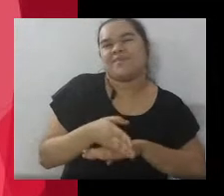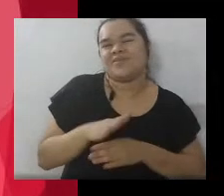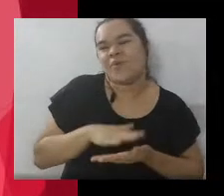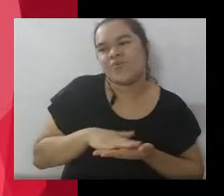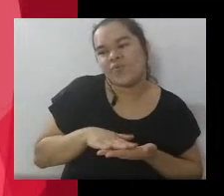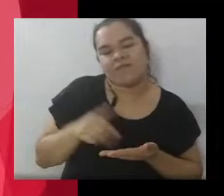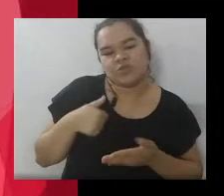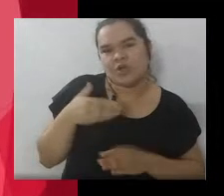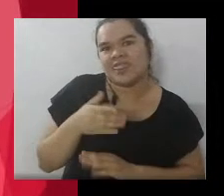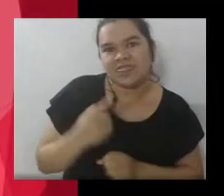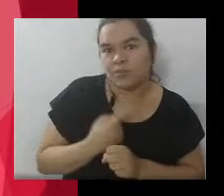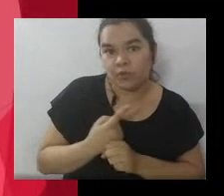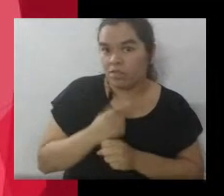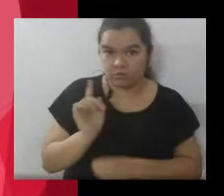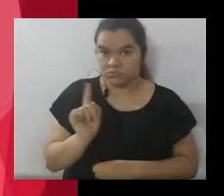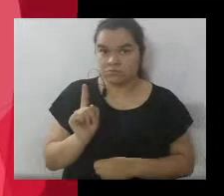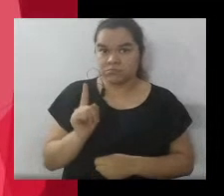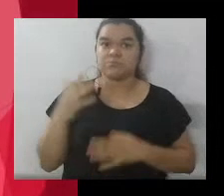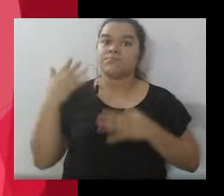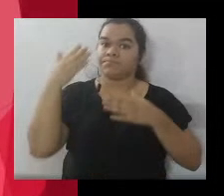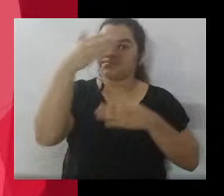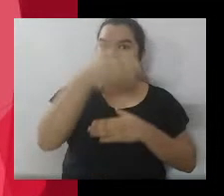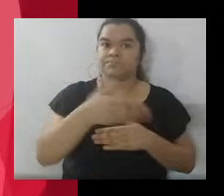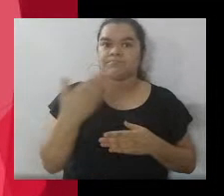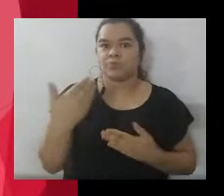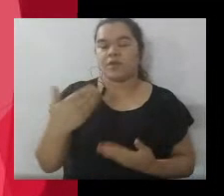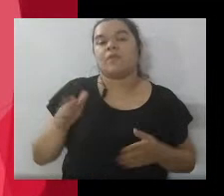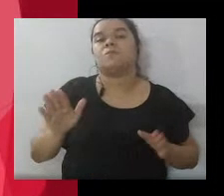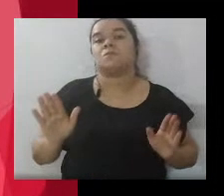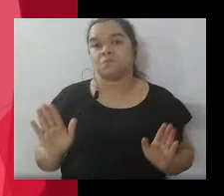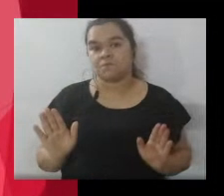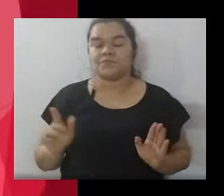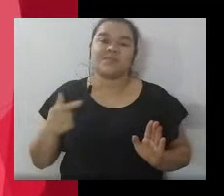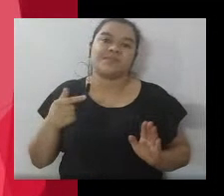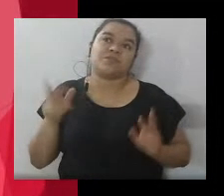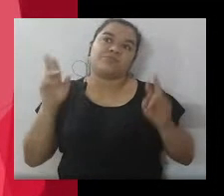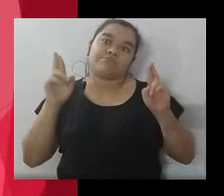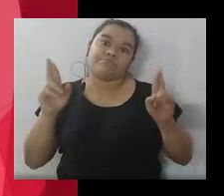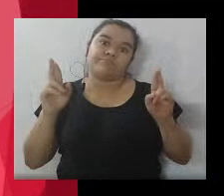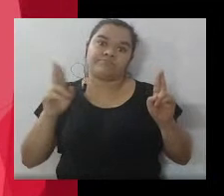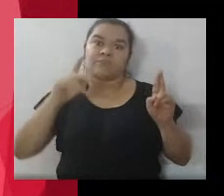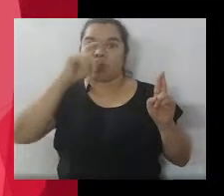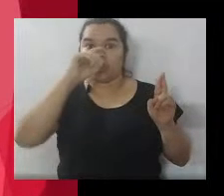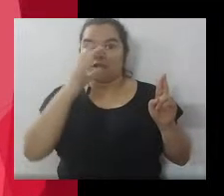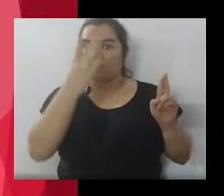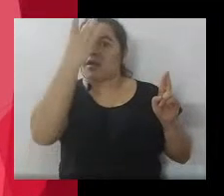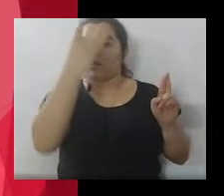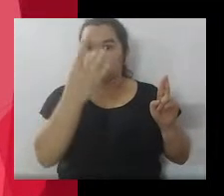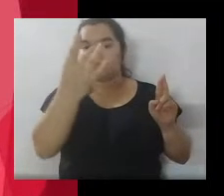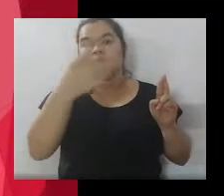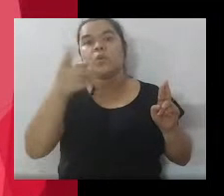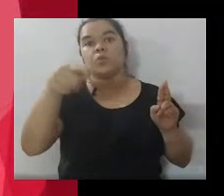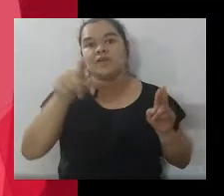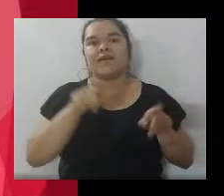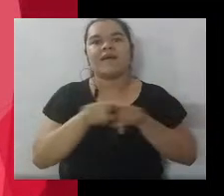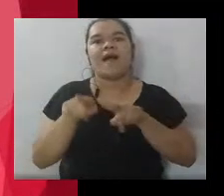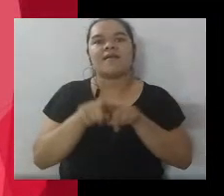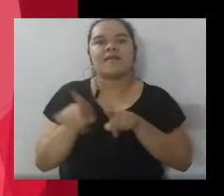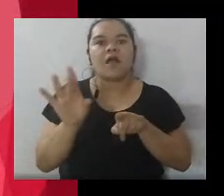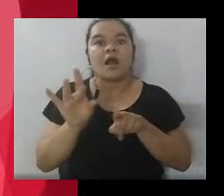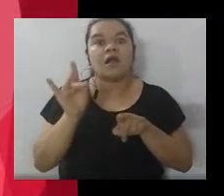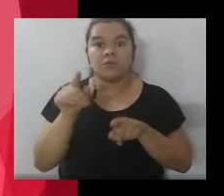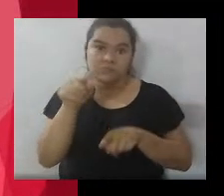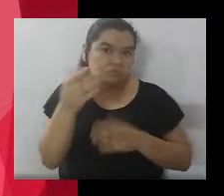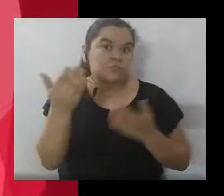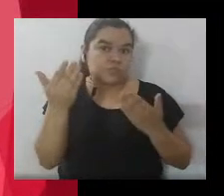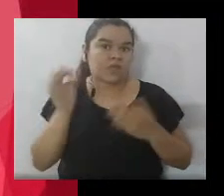participar. Así que seguramente si nos eligen, quieren estudiar nuestra carrera, podrían